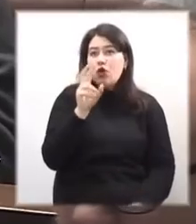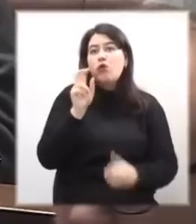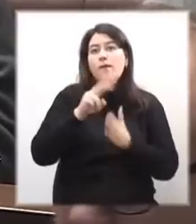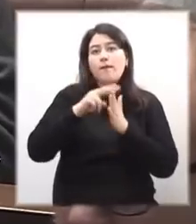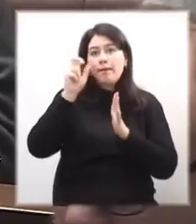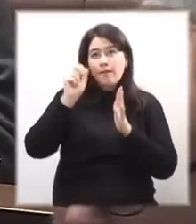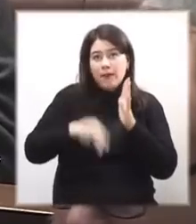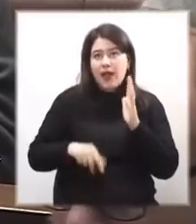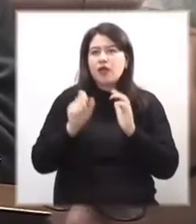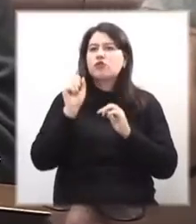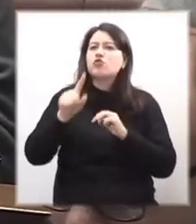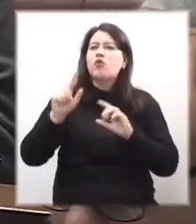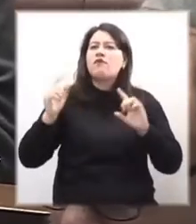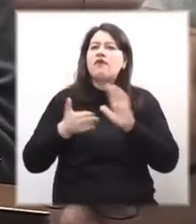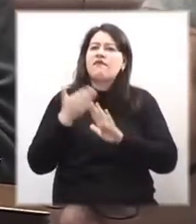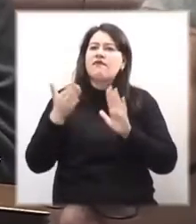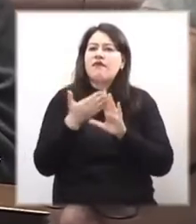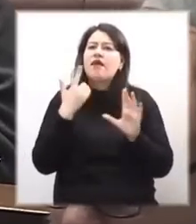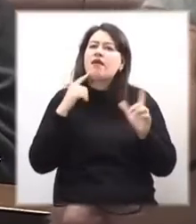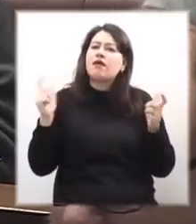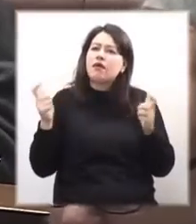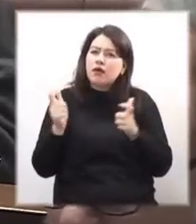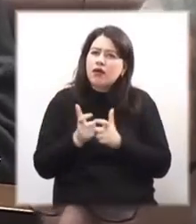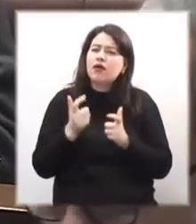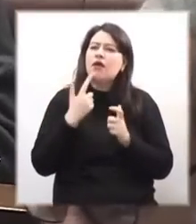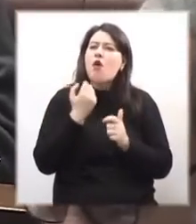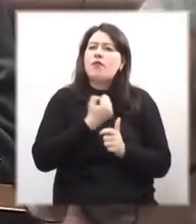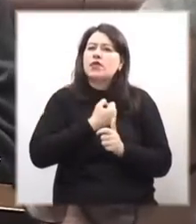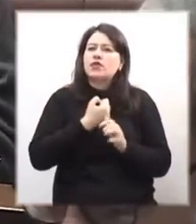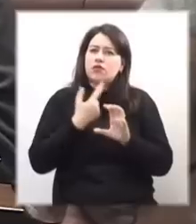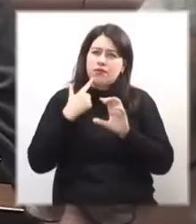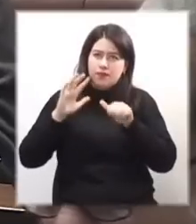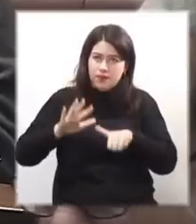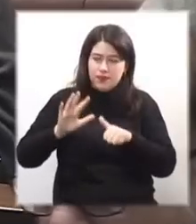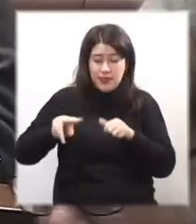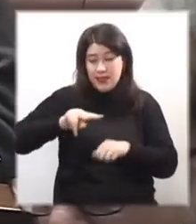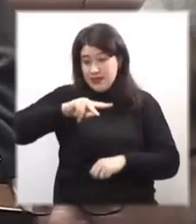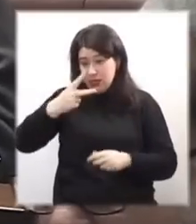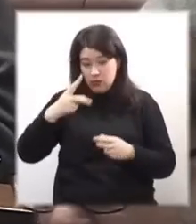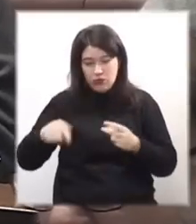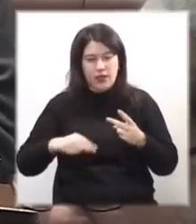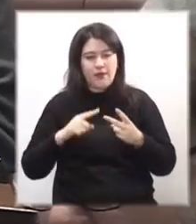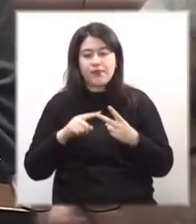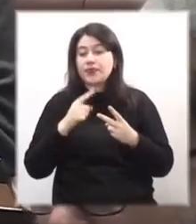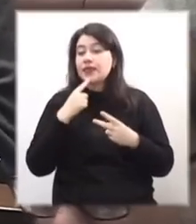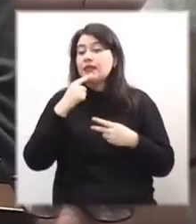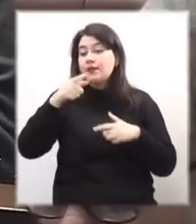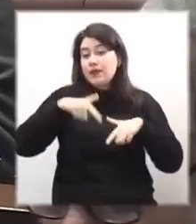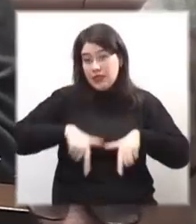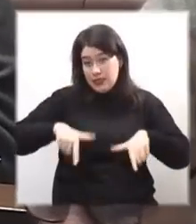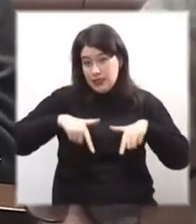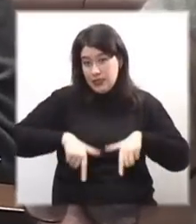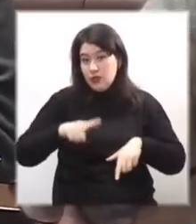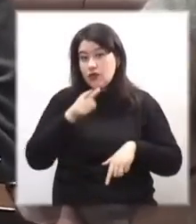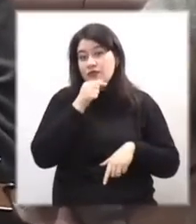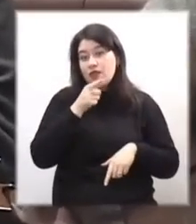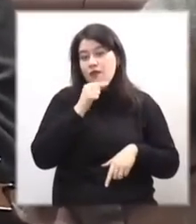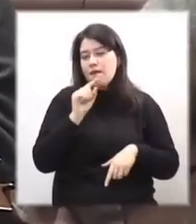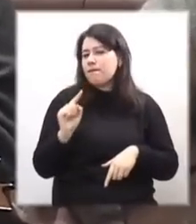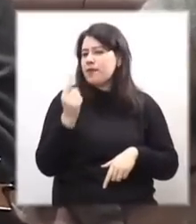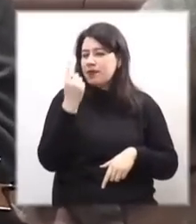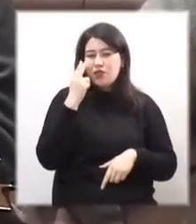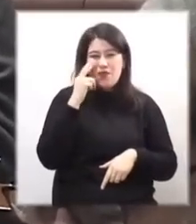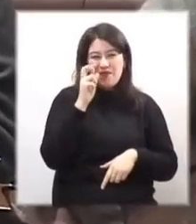tenía haría descender los homicidios en el segundo semestre de ese año? Segundo, El ministro del Interior informó que en el primer trimestre